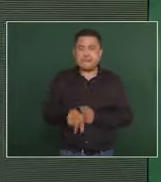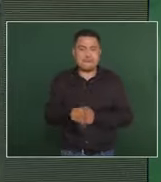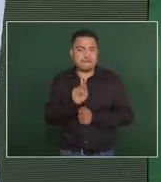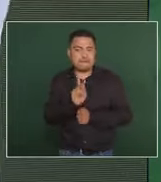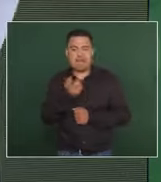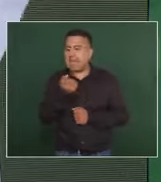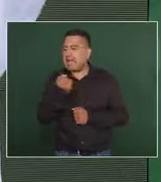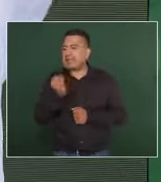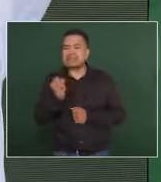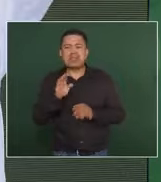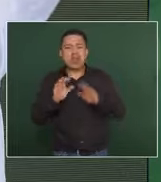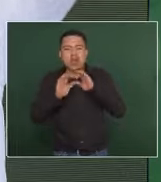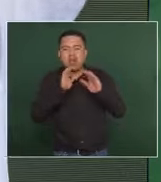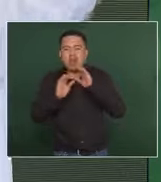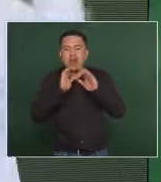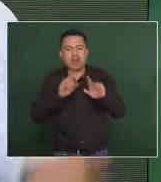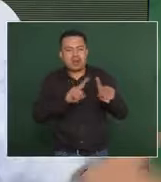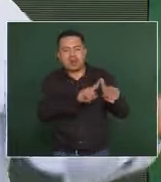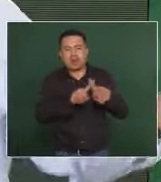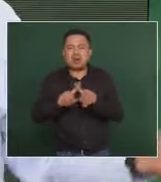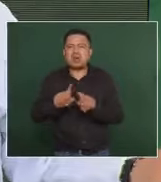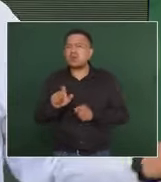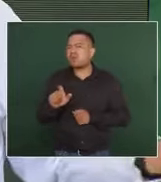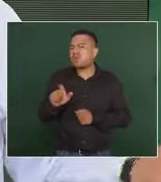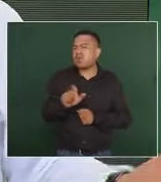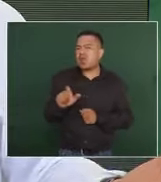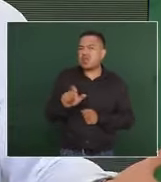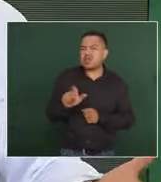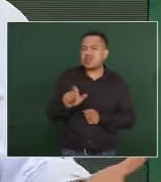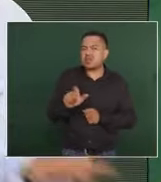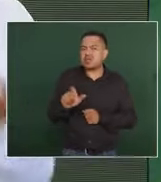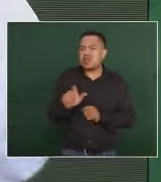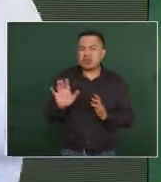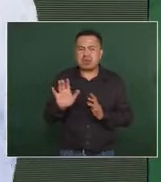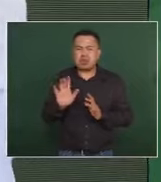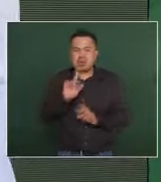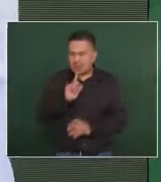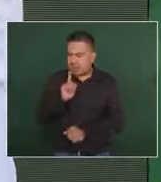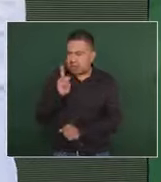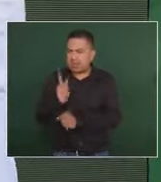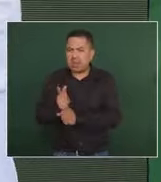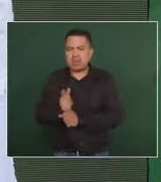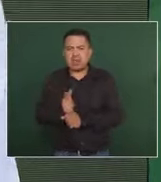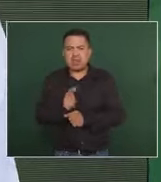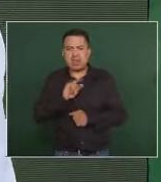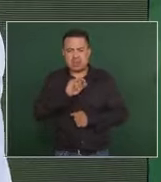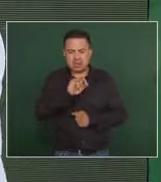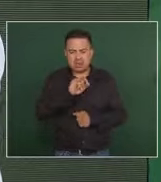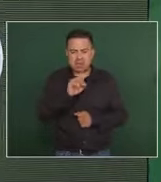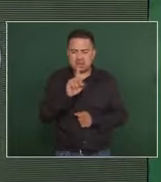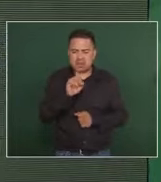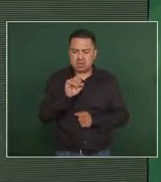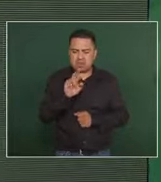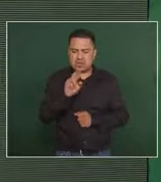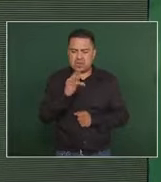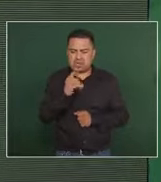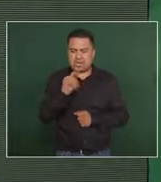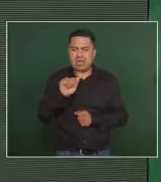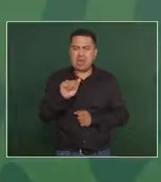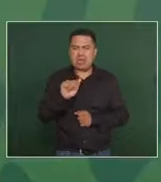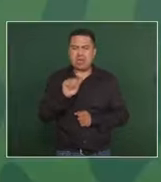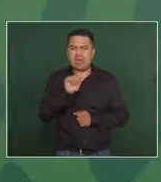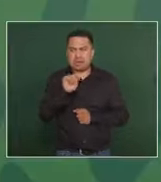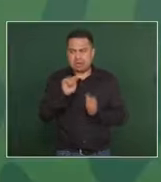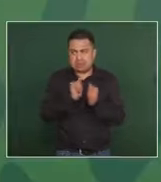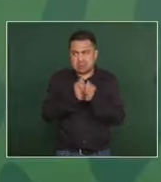así como en los medios, ¿cuándo se había visto a Joaquín López Dóriga, con